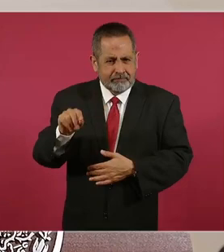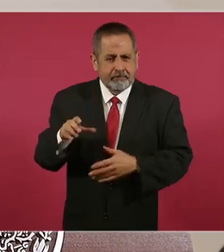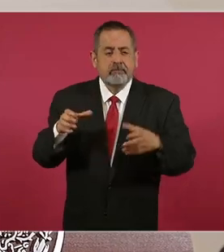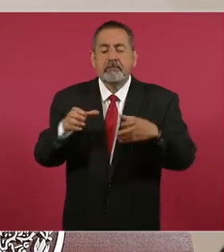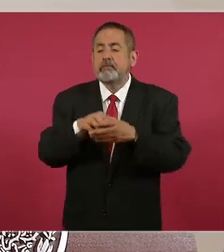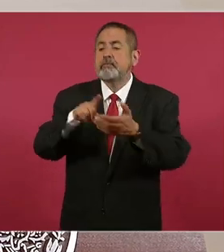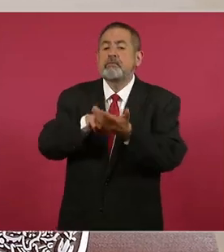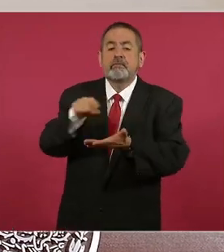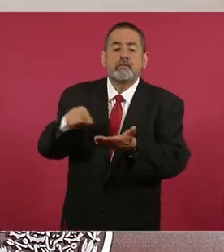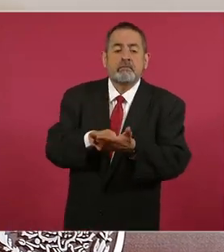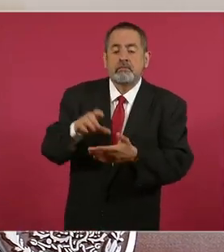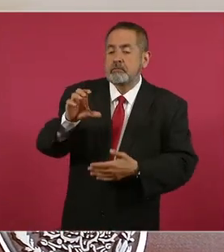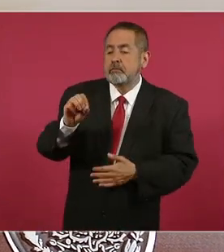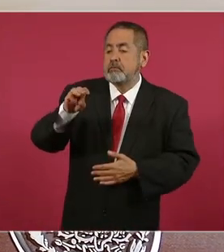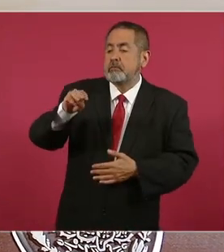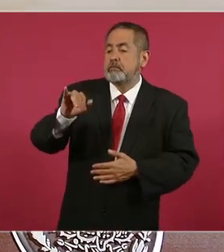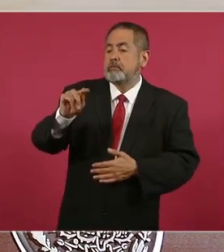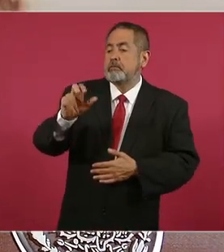Comitán.